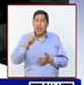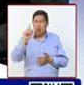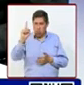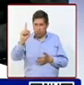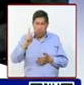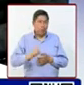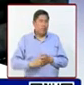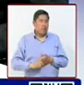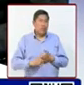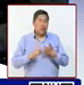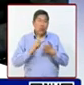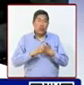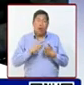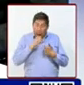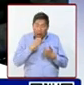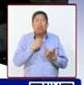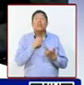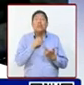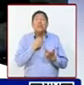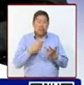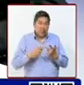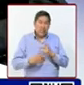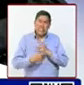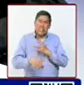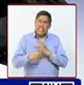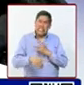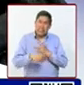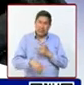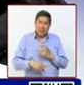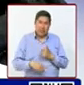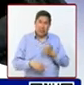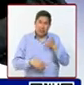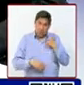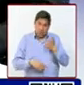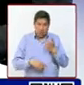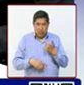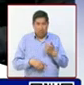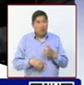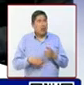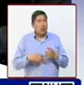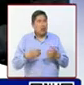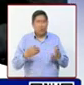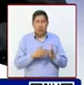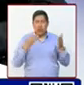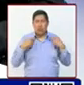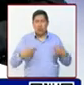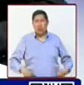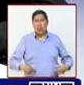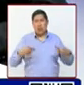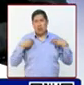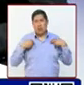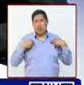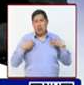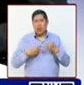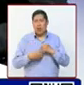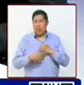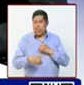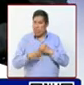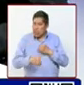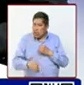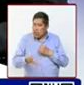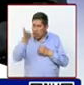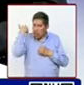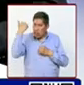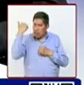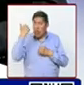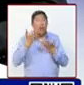Tos, ronquera y diarrea. ¿Te acuerdas problemas que la primera variante que atacó a la humanidad venía con diarrea?